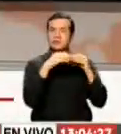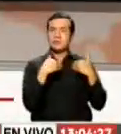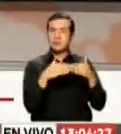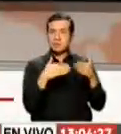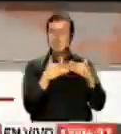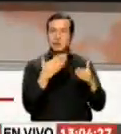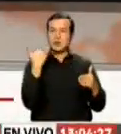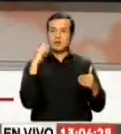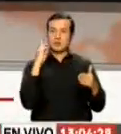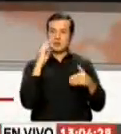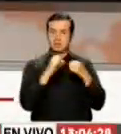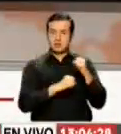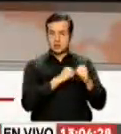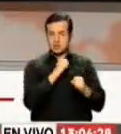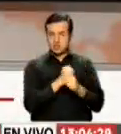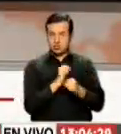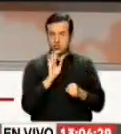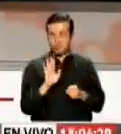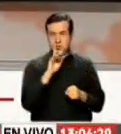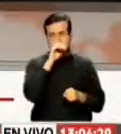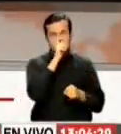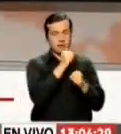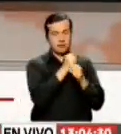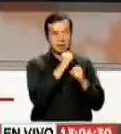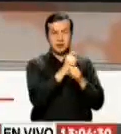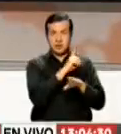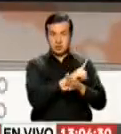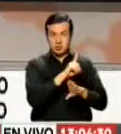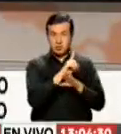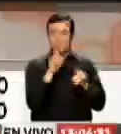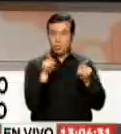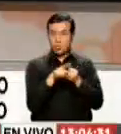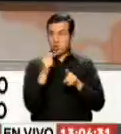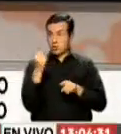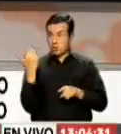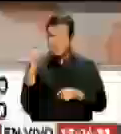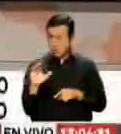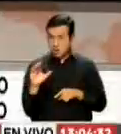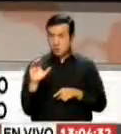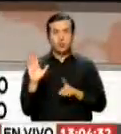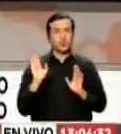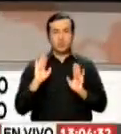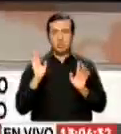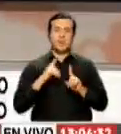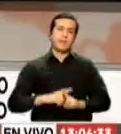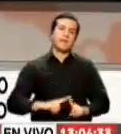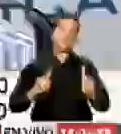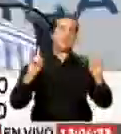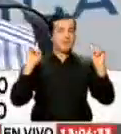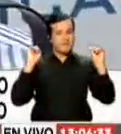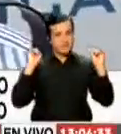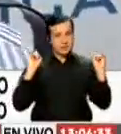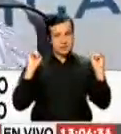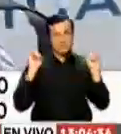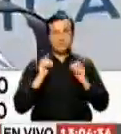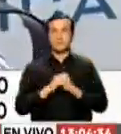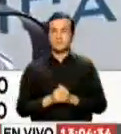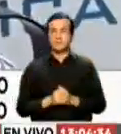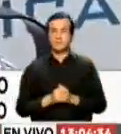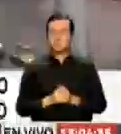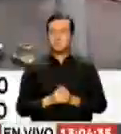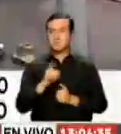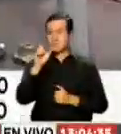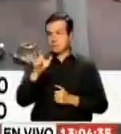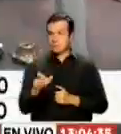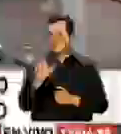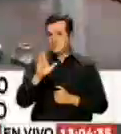hace 16 años. El directorio no es equivalente a poseer bienes o capitales. A pesar de esto, el nominado